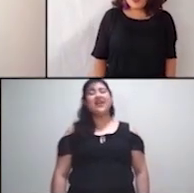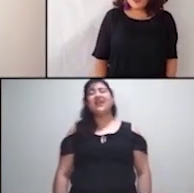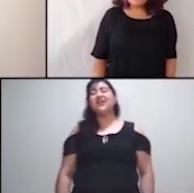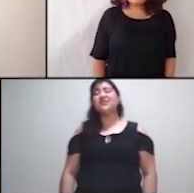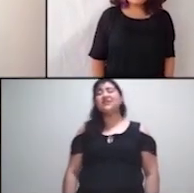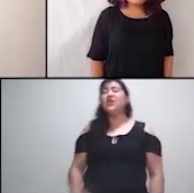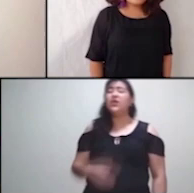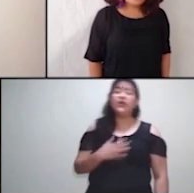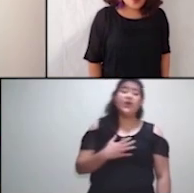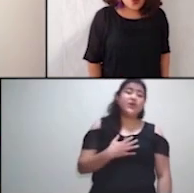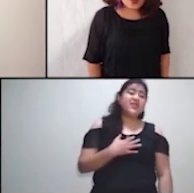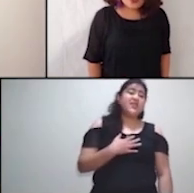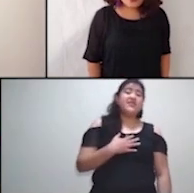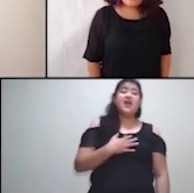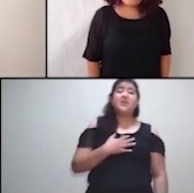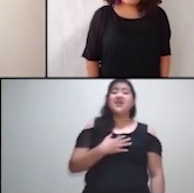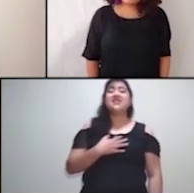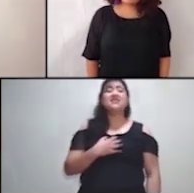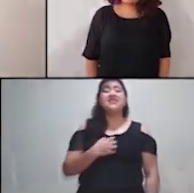sonido